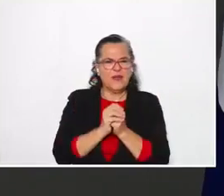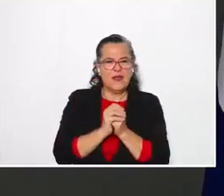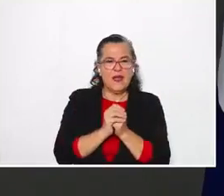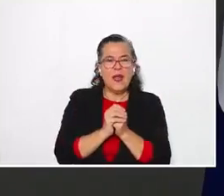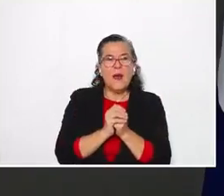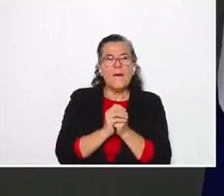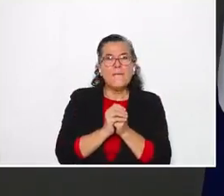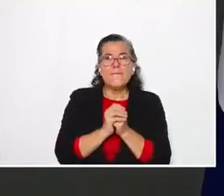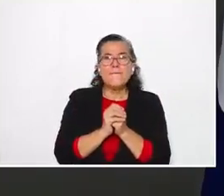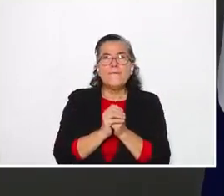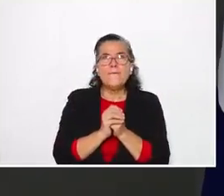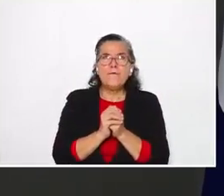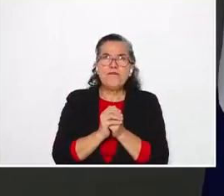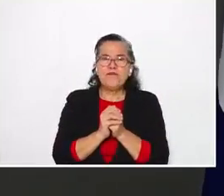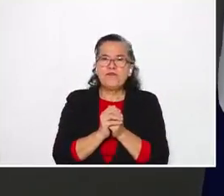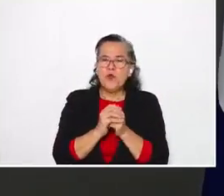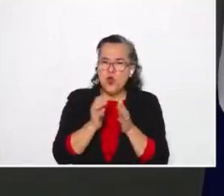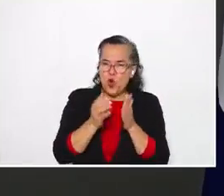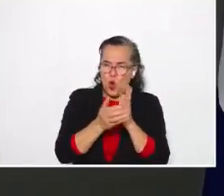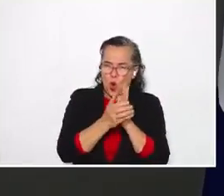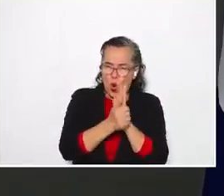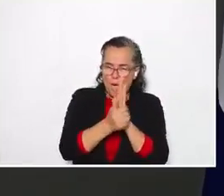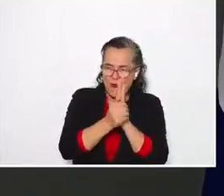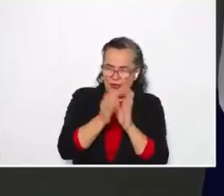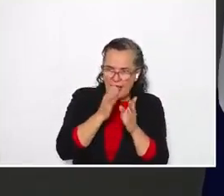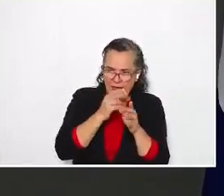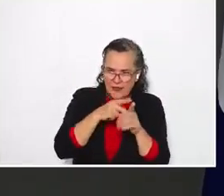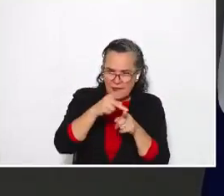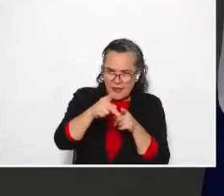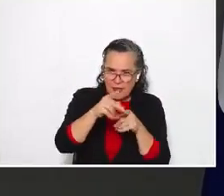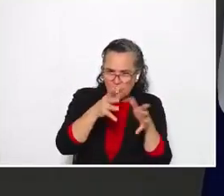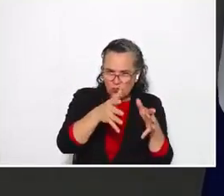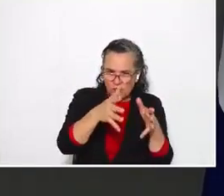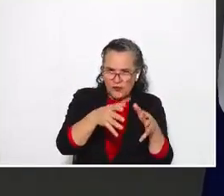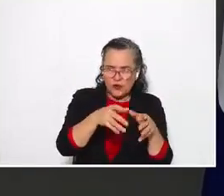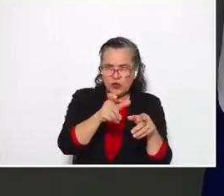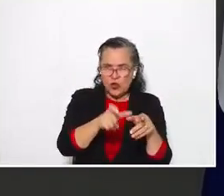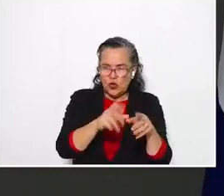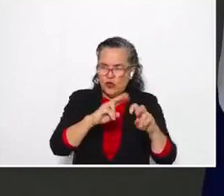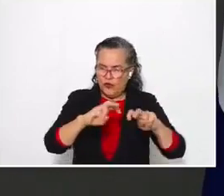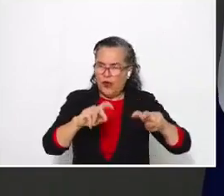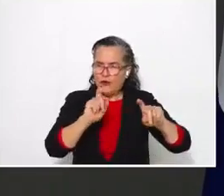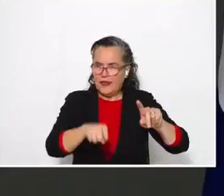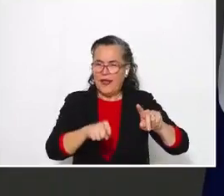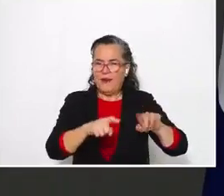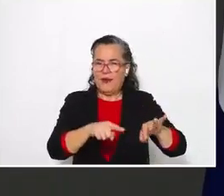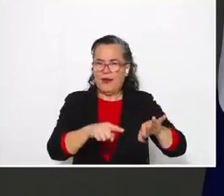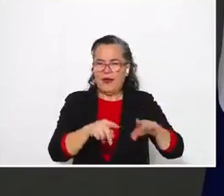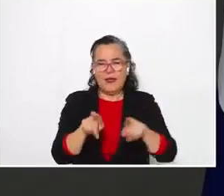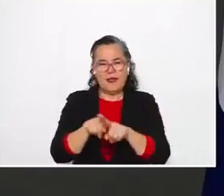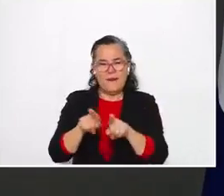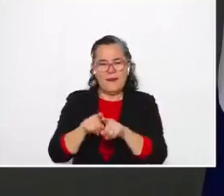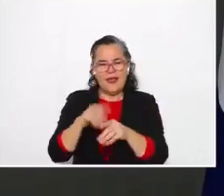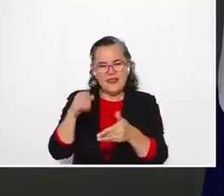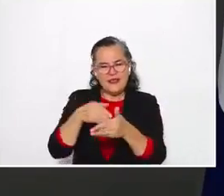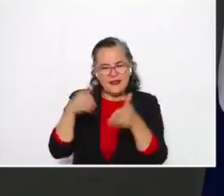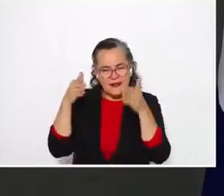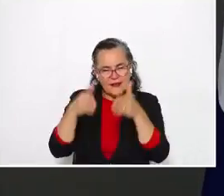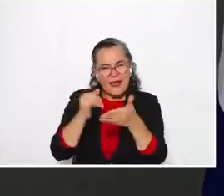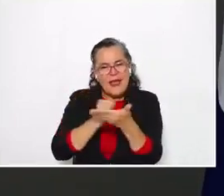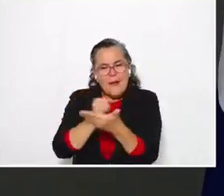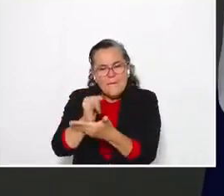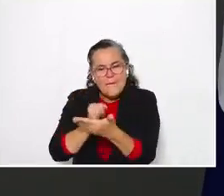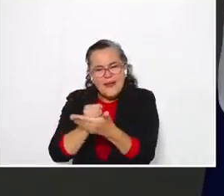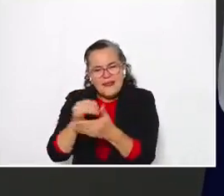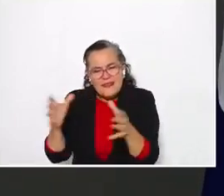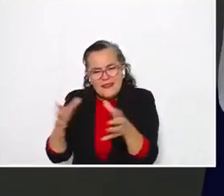competencias y especializaciones, debe revisarse. Y finalmente, insisto en la centralidad de la investigación